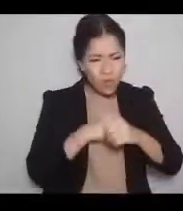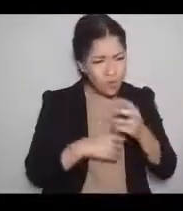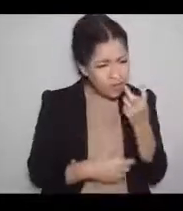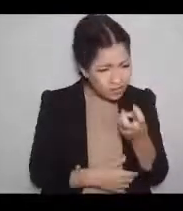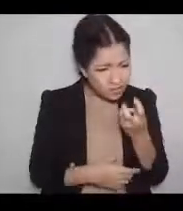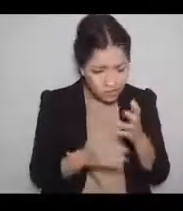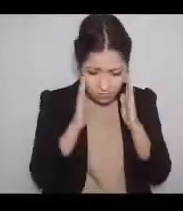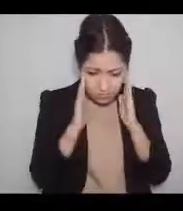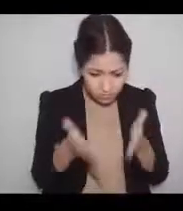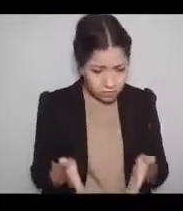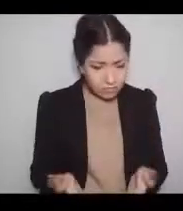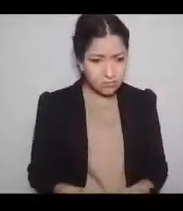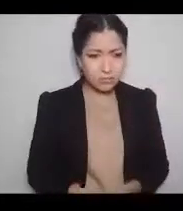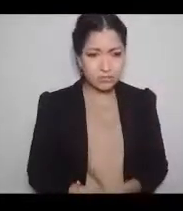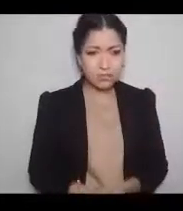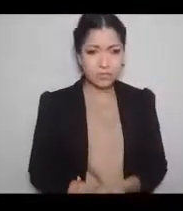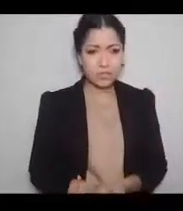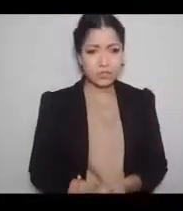poco.